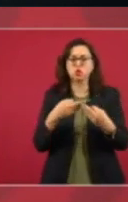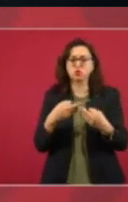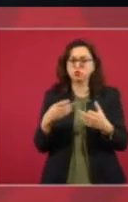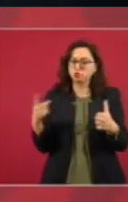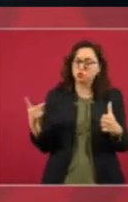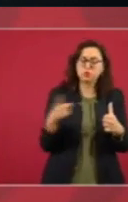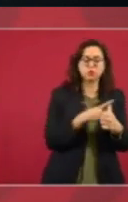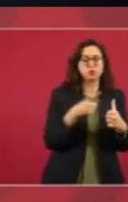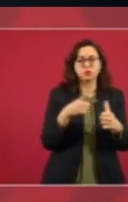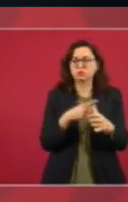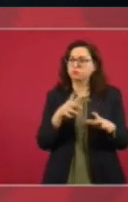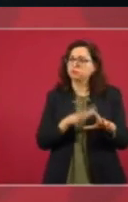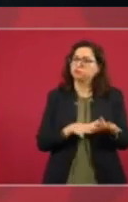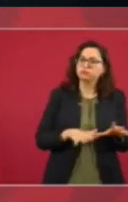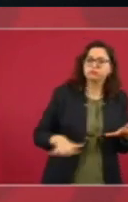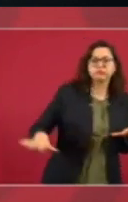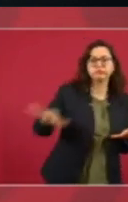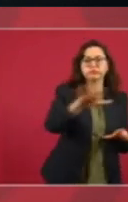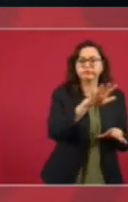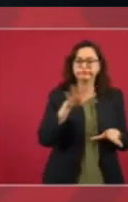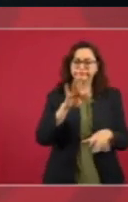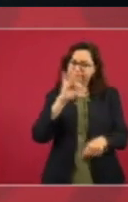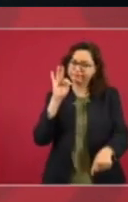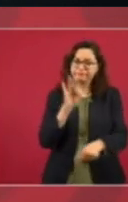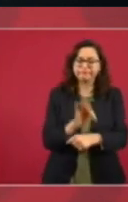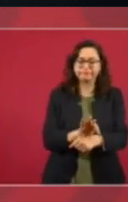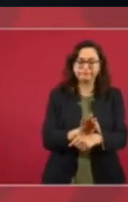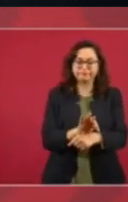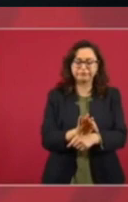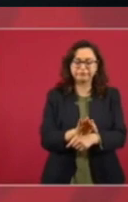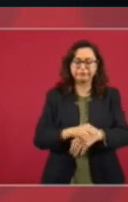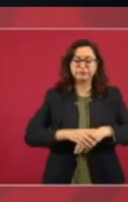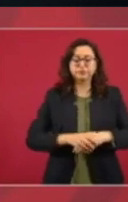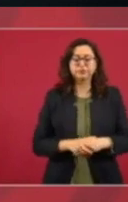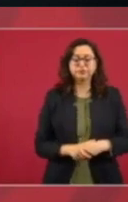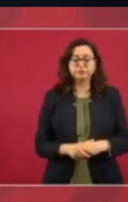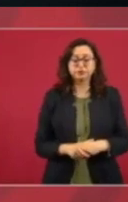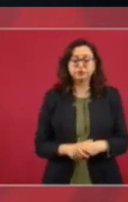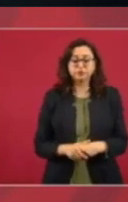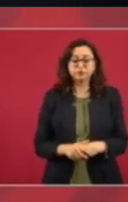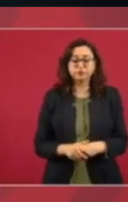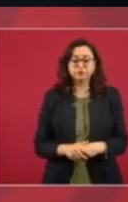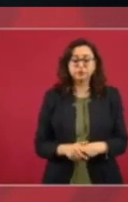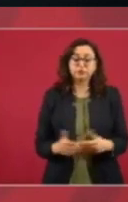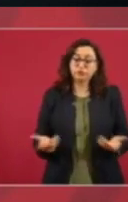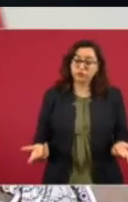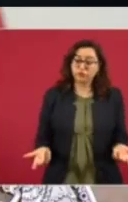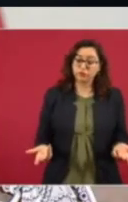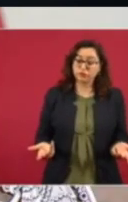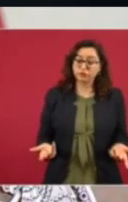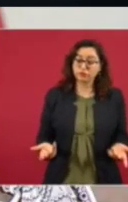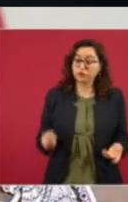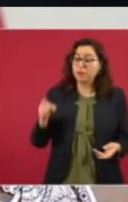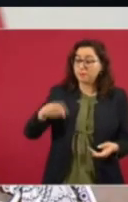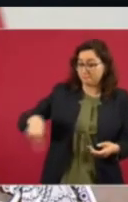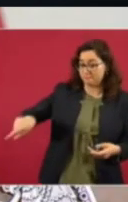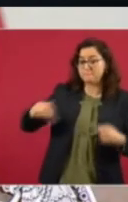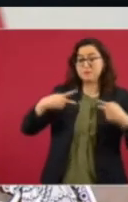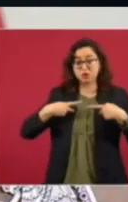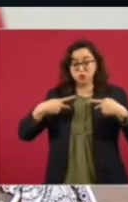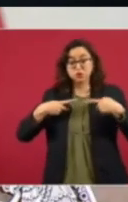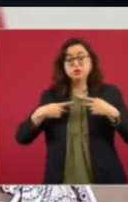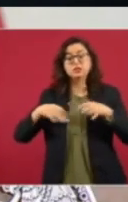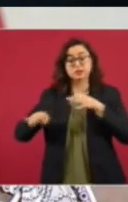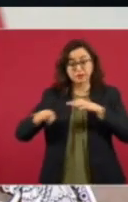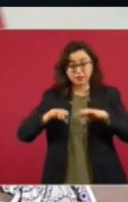interés general, en este caso el beneficio de los trabajadores, de las